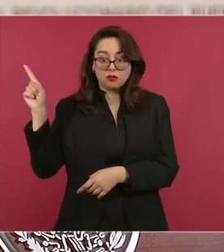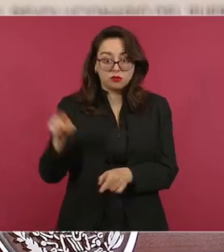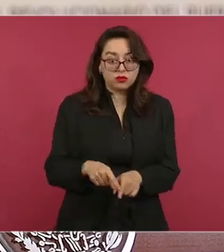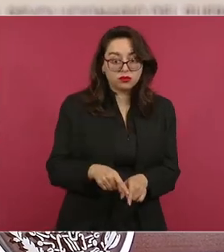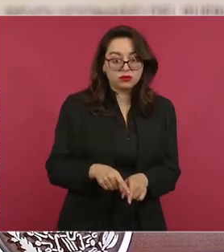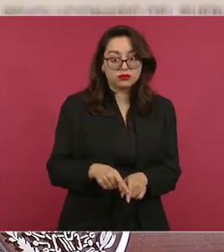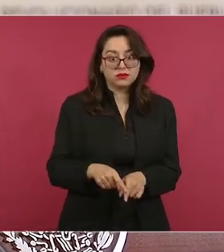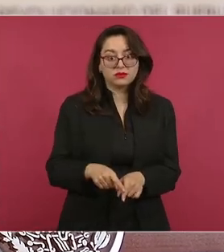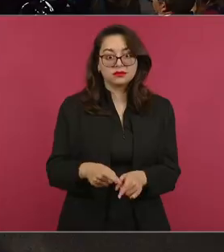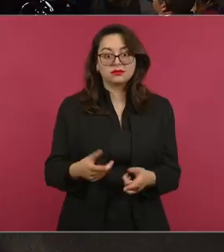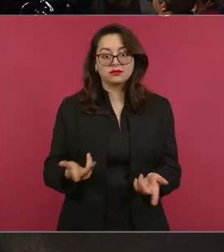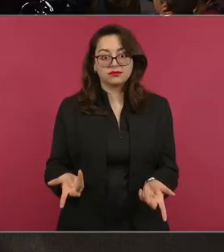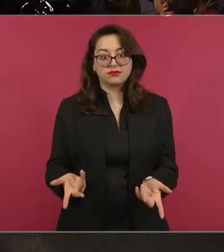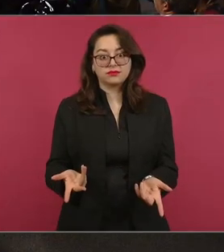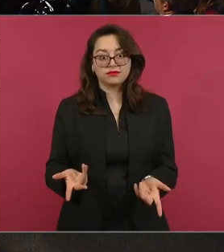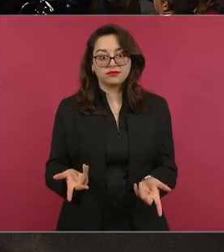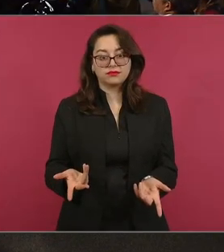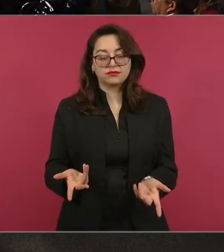los Pullman,